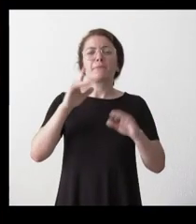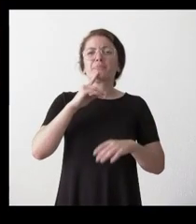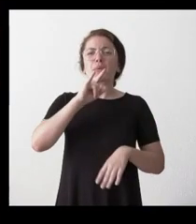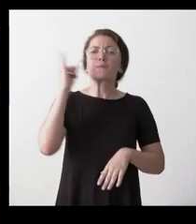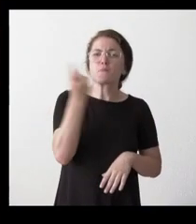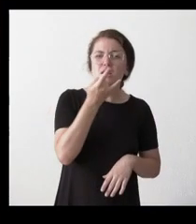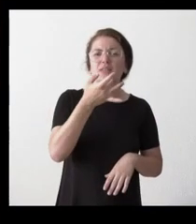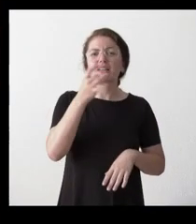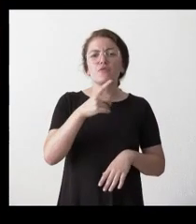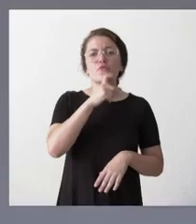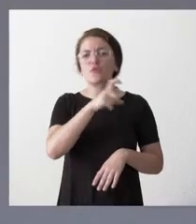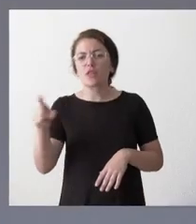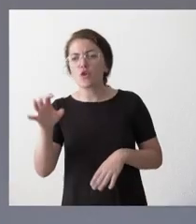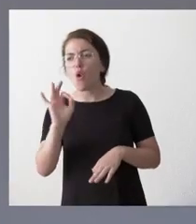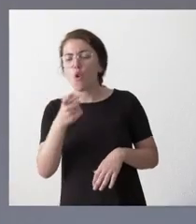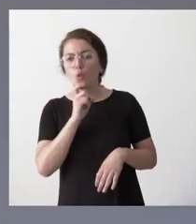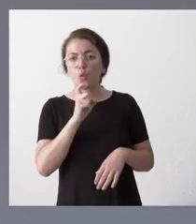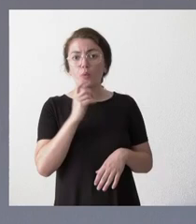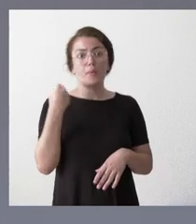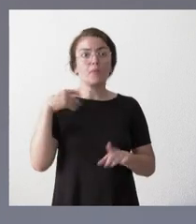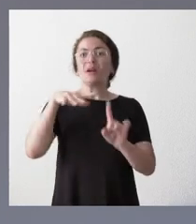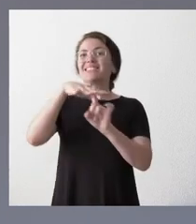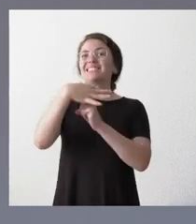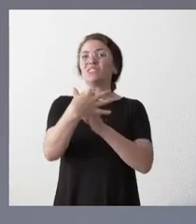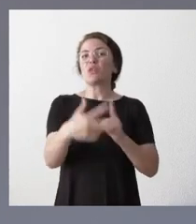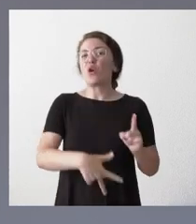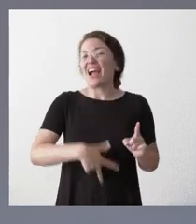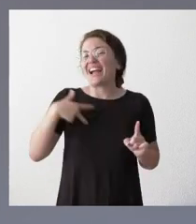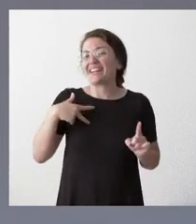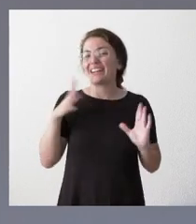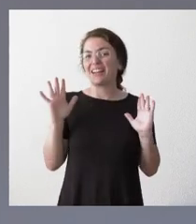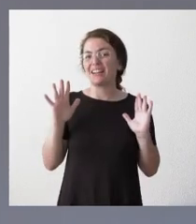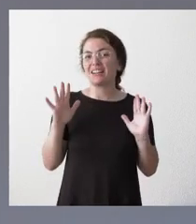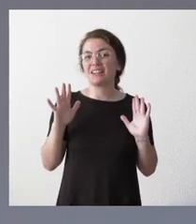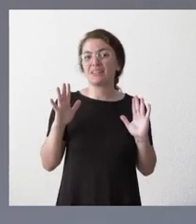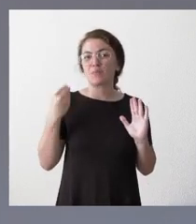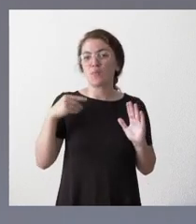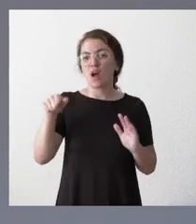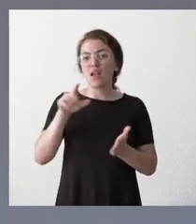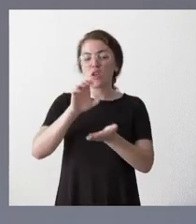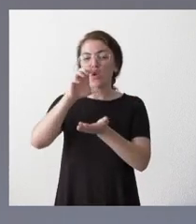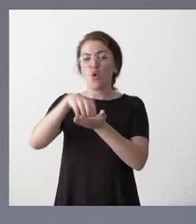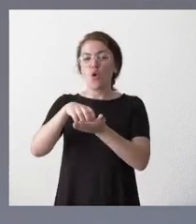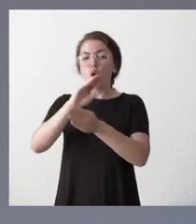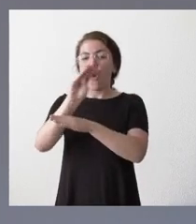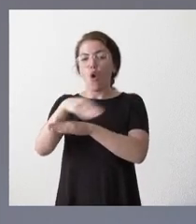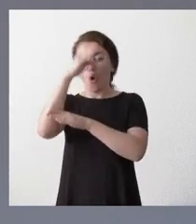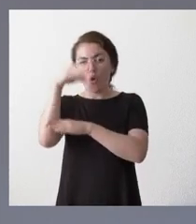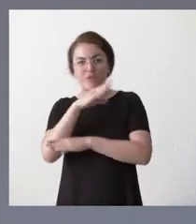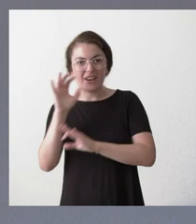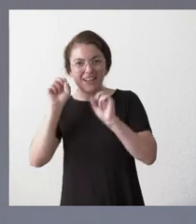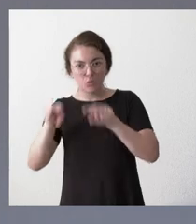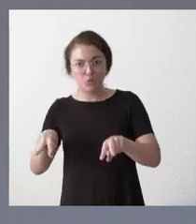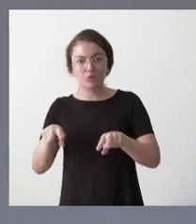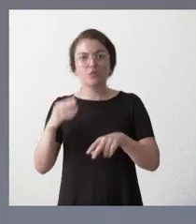críos. Es la situación en general que se da en el orfanato, sí. Sí, sí, sí.